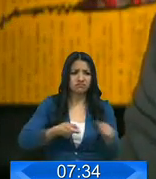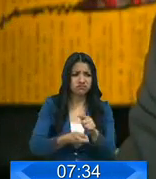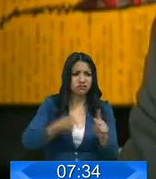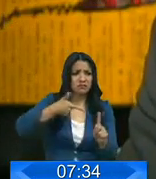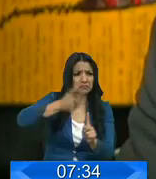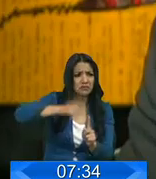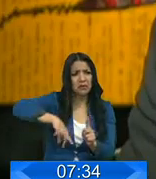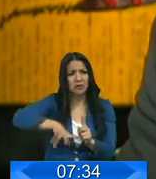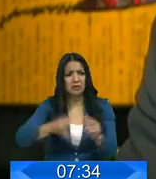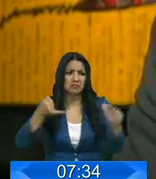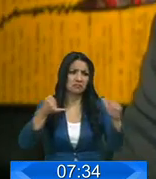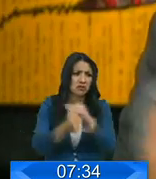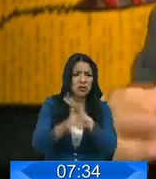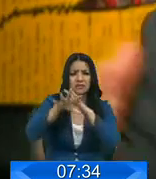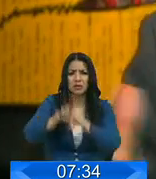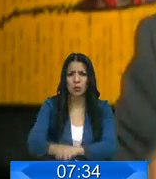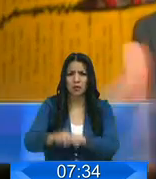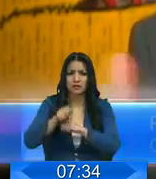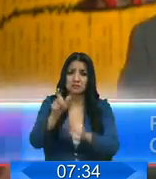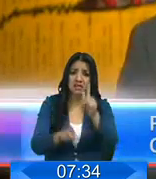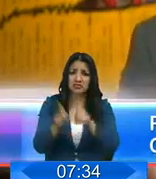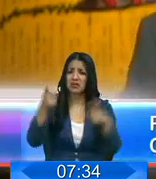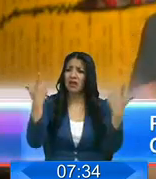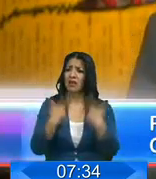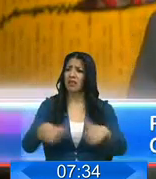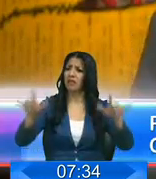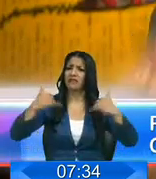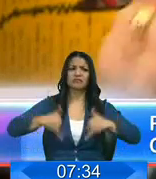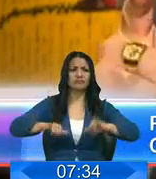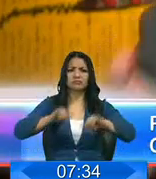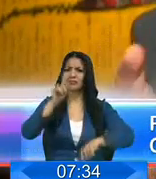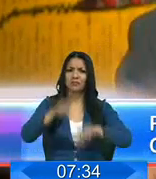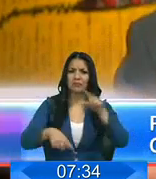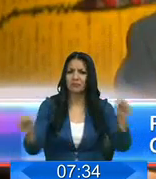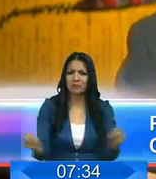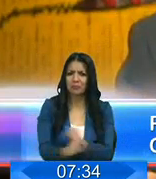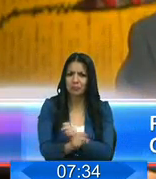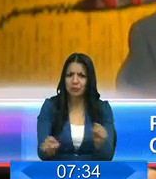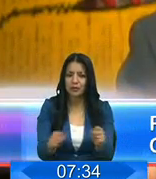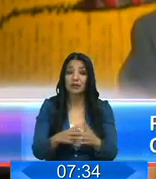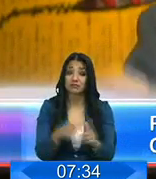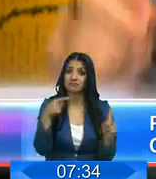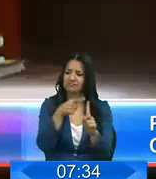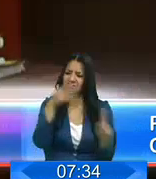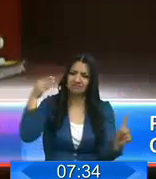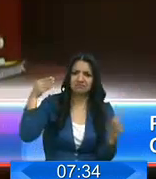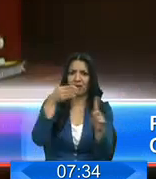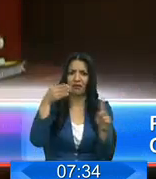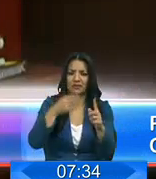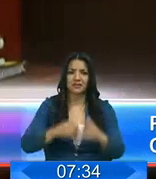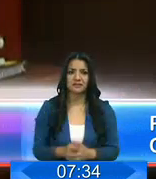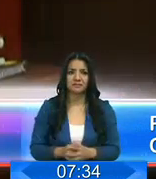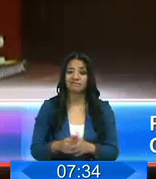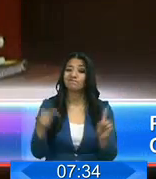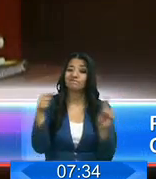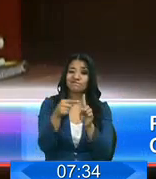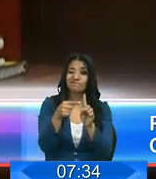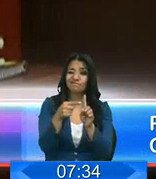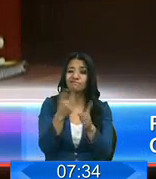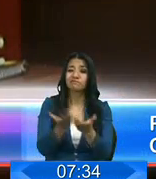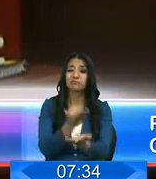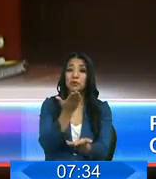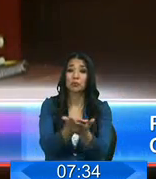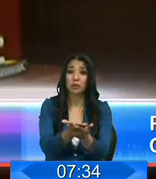violen, secuestren y los pillos sigan andando libres en las calles. Lapidario, Miguel Palacios Frugone alude ante